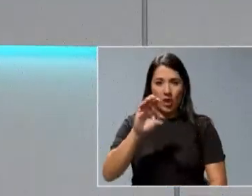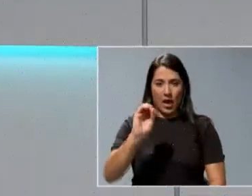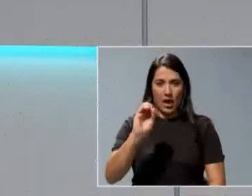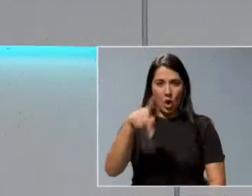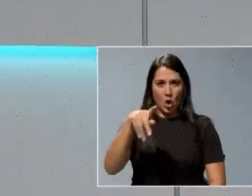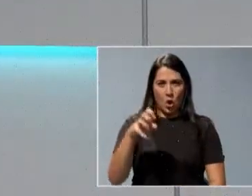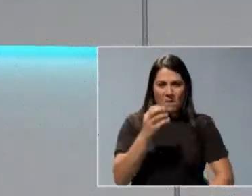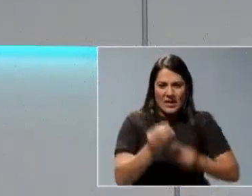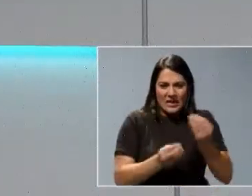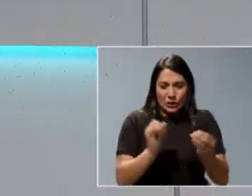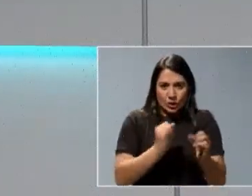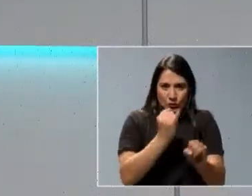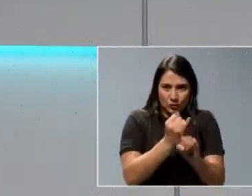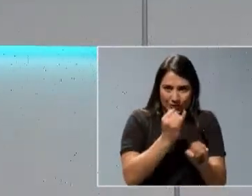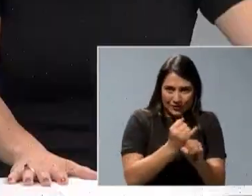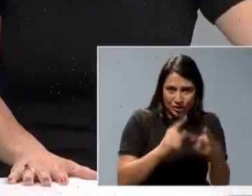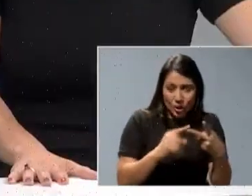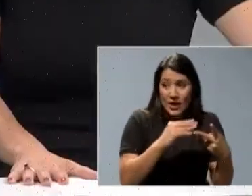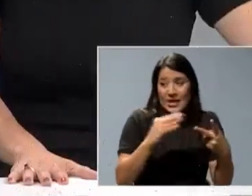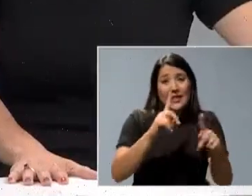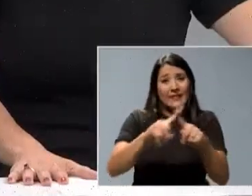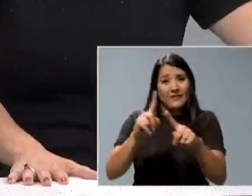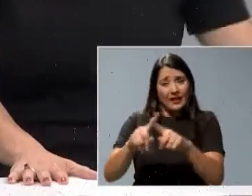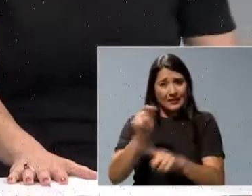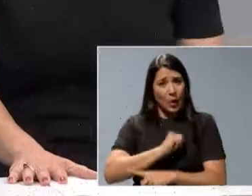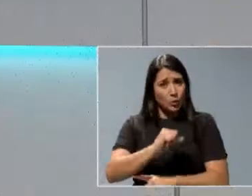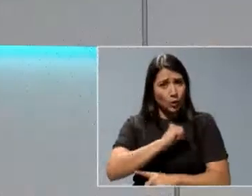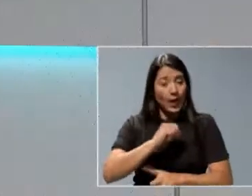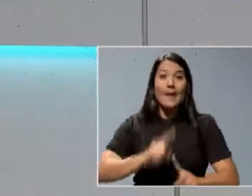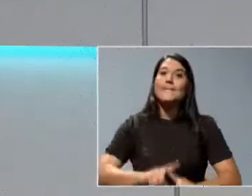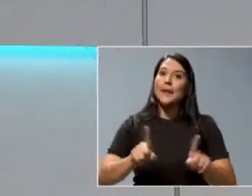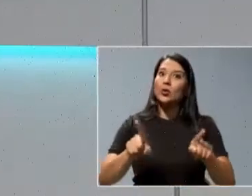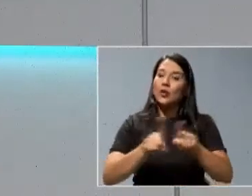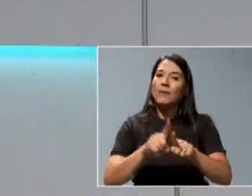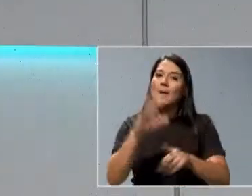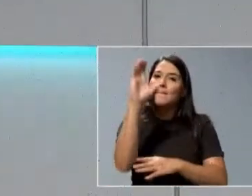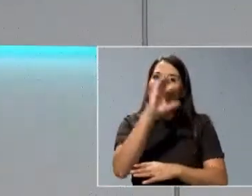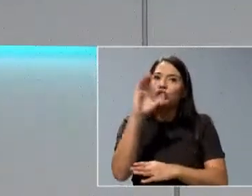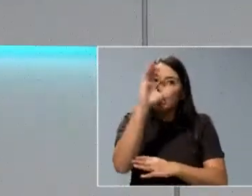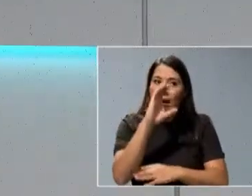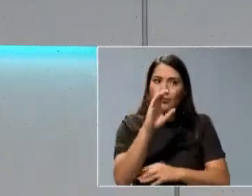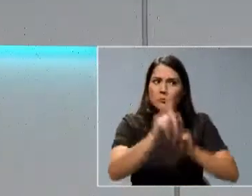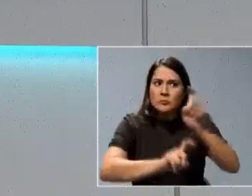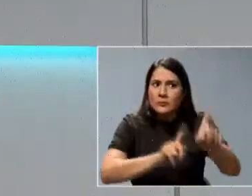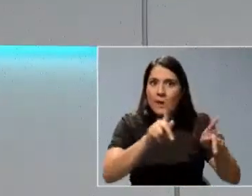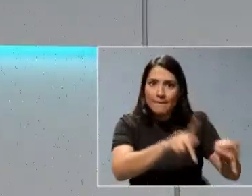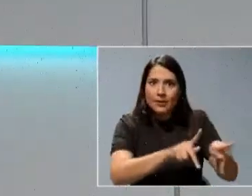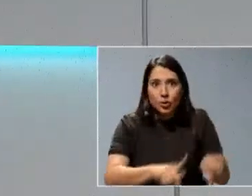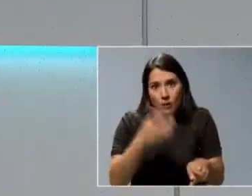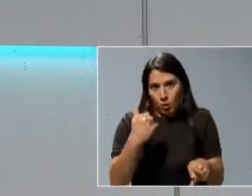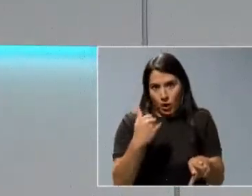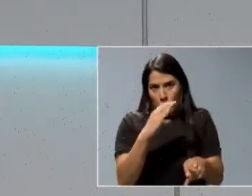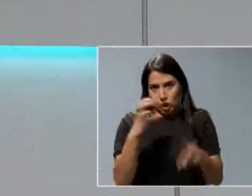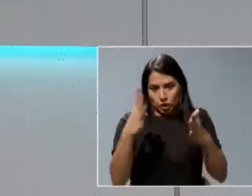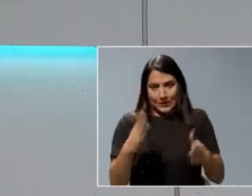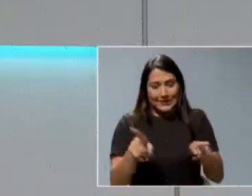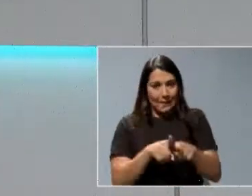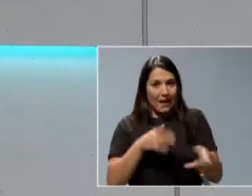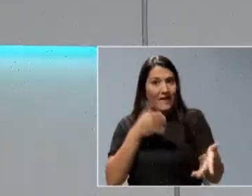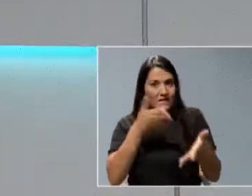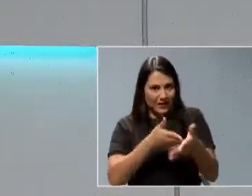autoridades, lo que representa esta afectación, pero por supuesto también buscamos a las personas, a la sociedad que también se ha visto afectada a raíz de este problema.